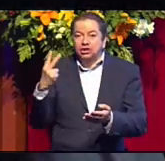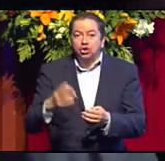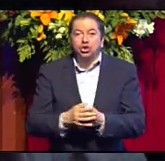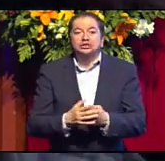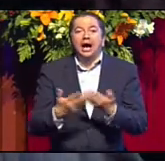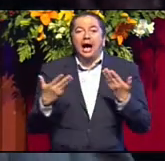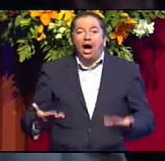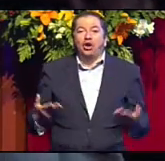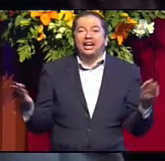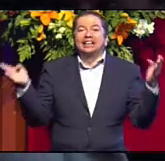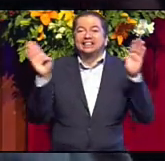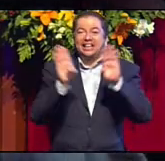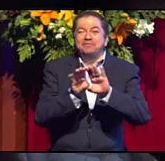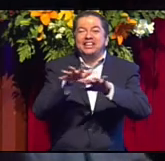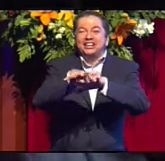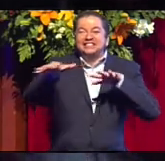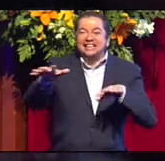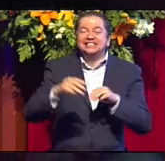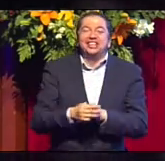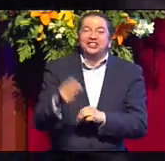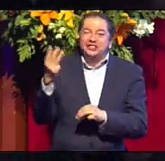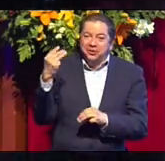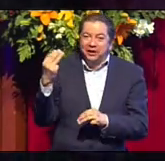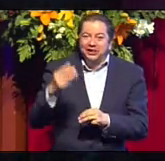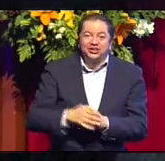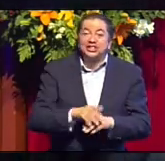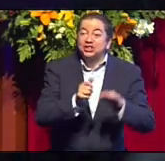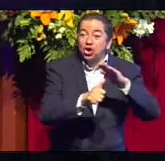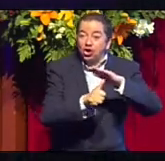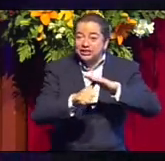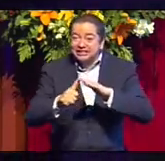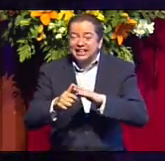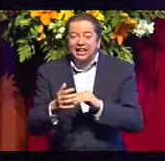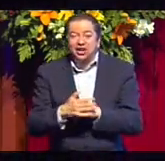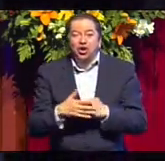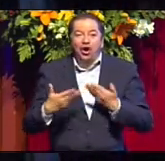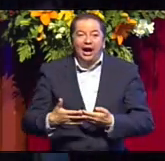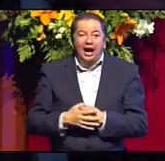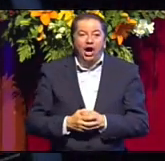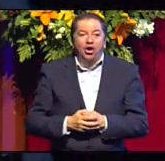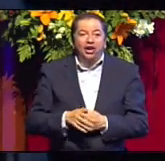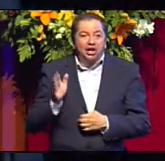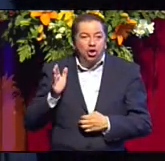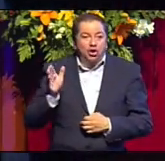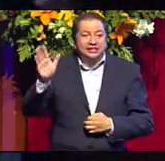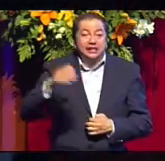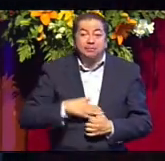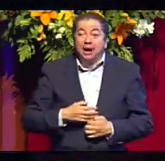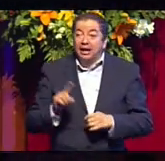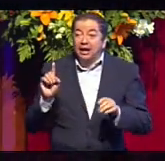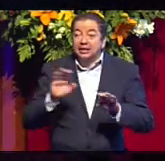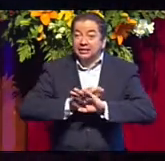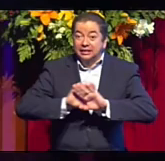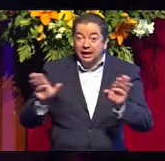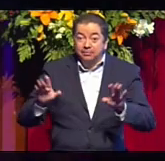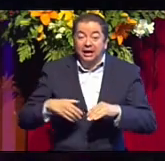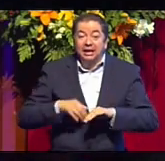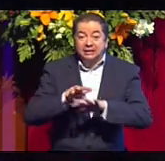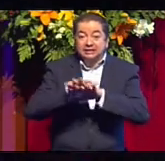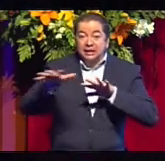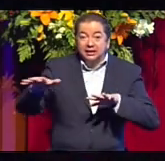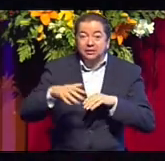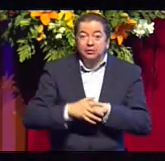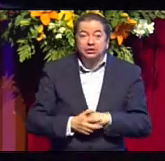sesión extraordinaria número 13 del Consejo Municipal de Vicuña. A continuación, y para culminar esta solemne